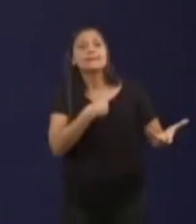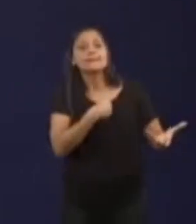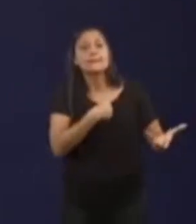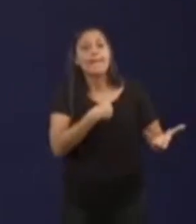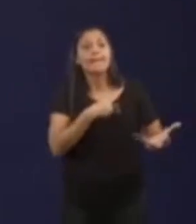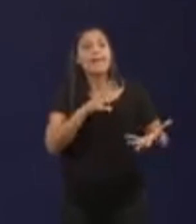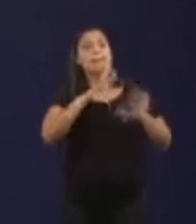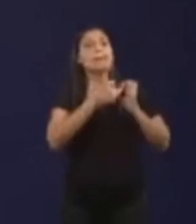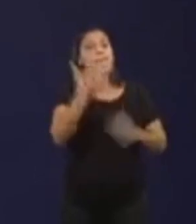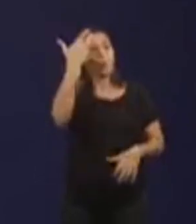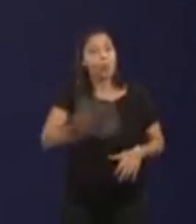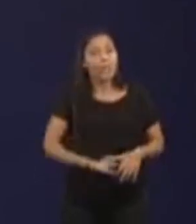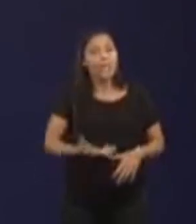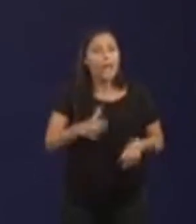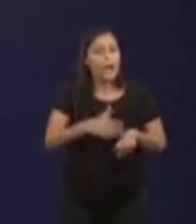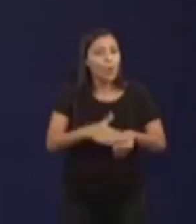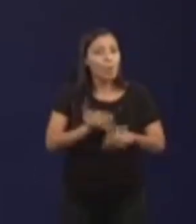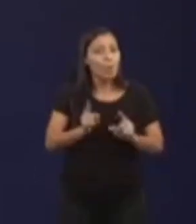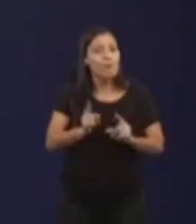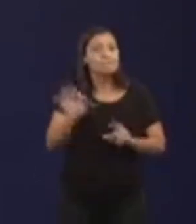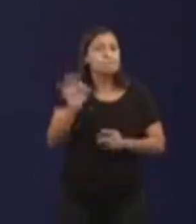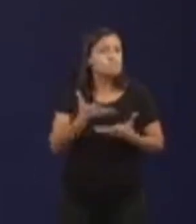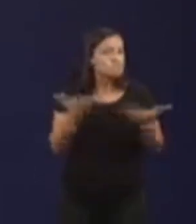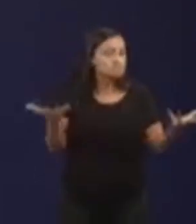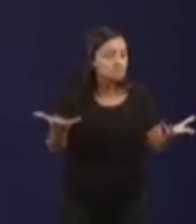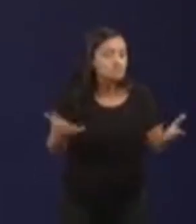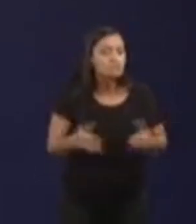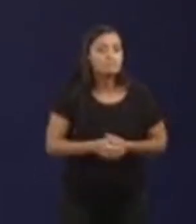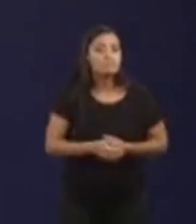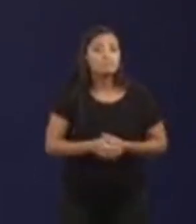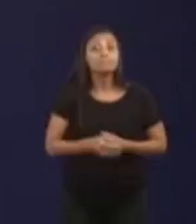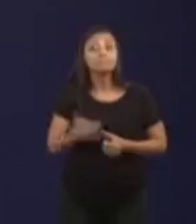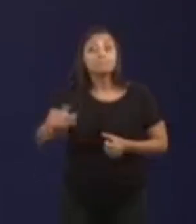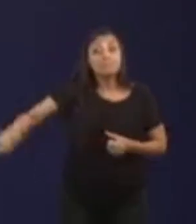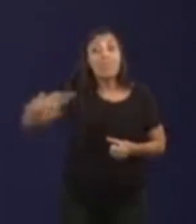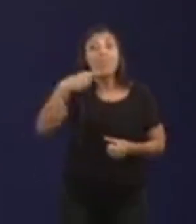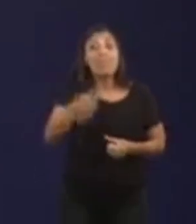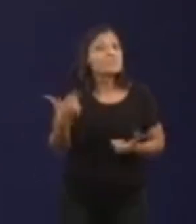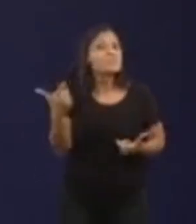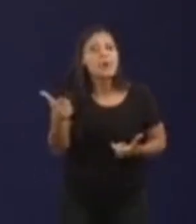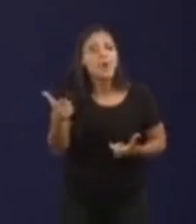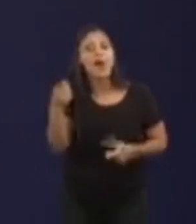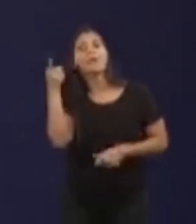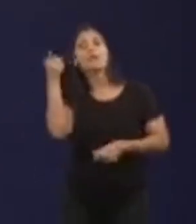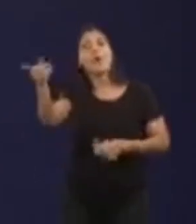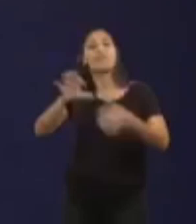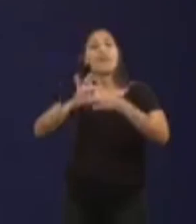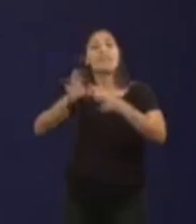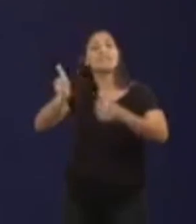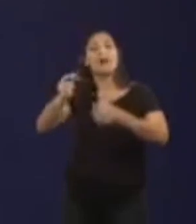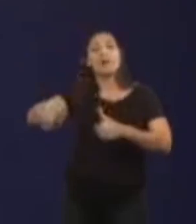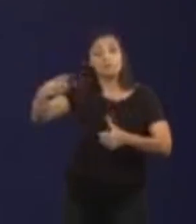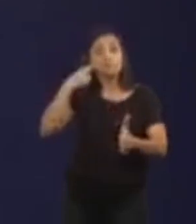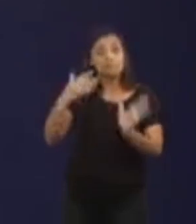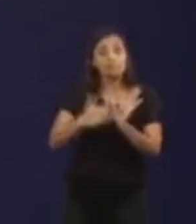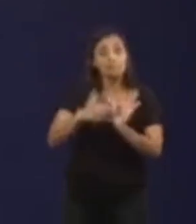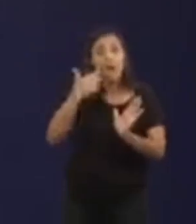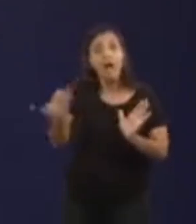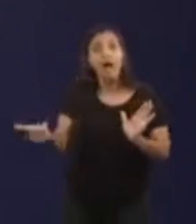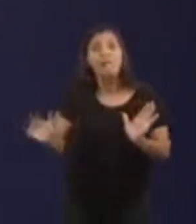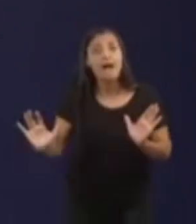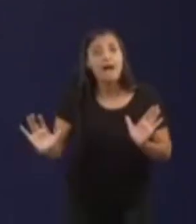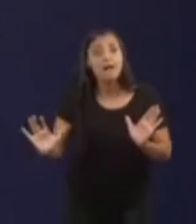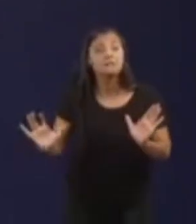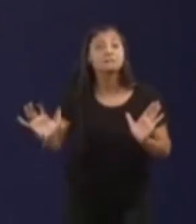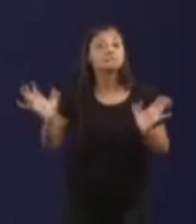por esto si no hubo cartelización Bueno lo lo demostrarán y y en